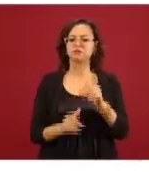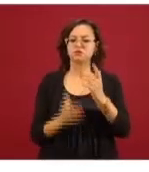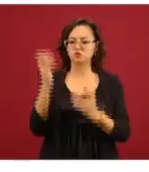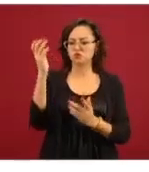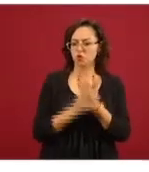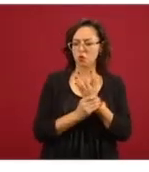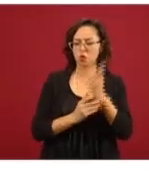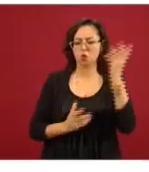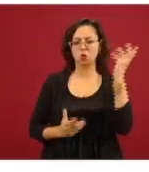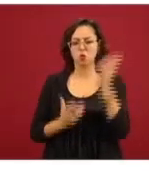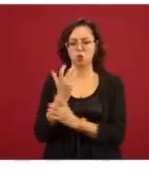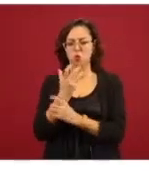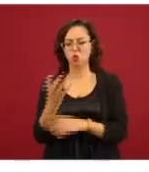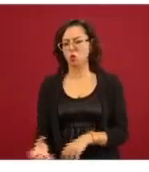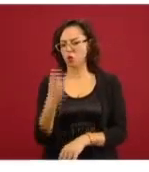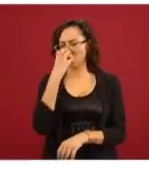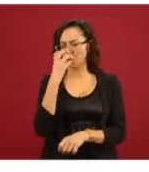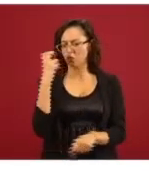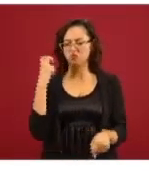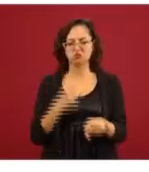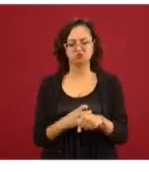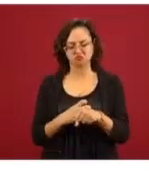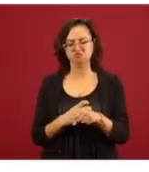son cubrebocas y guantes.